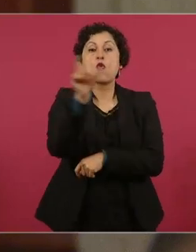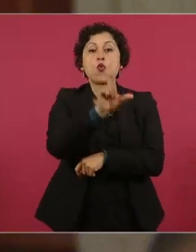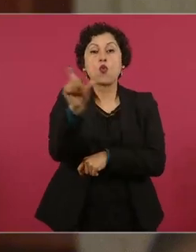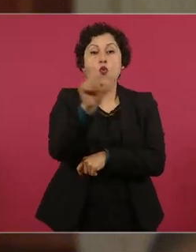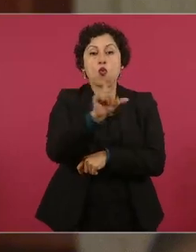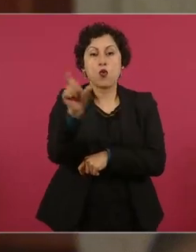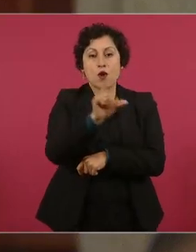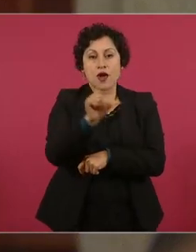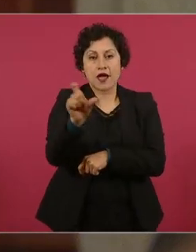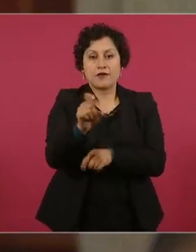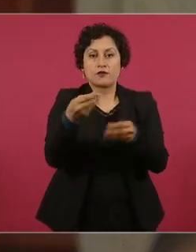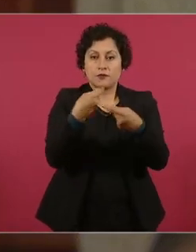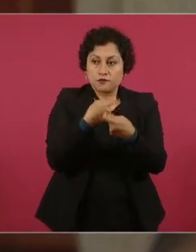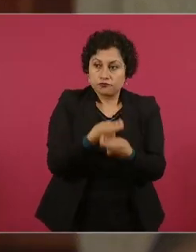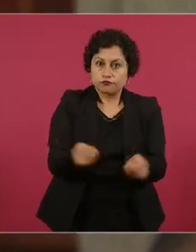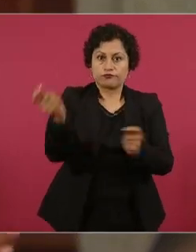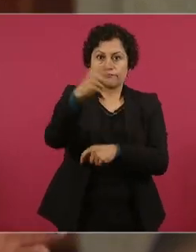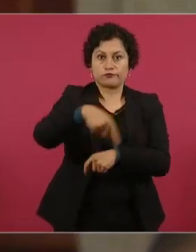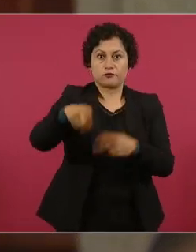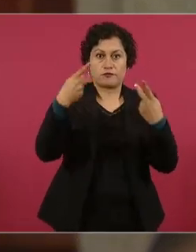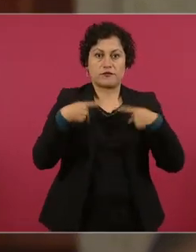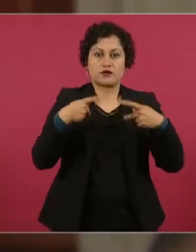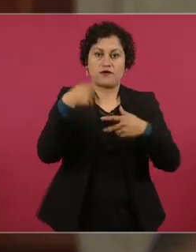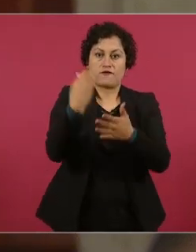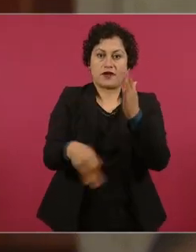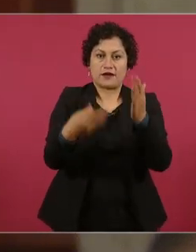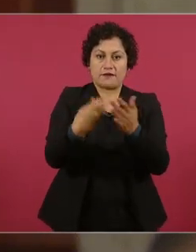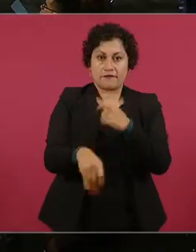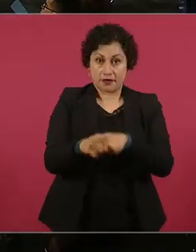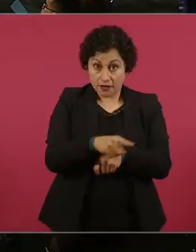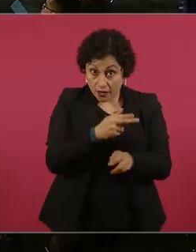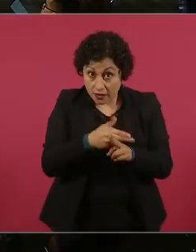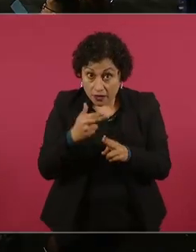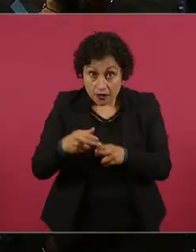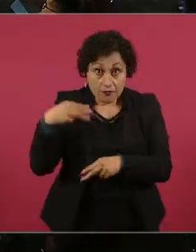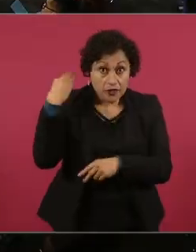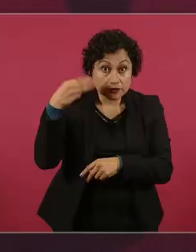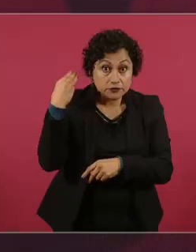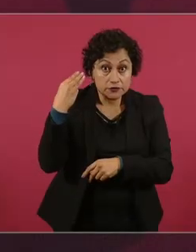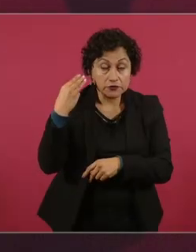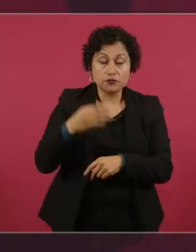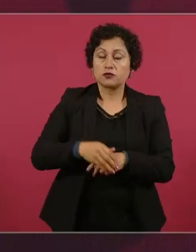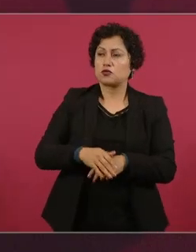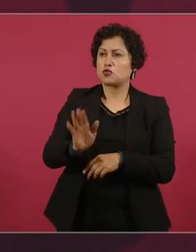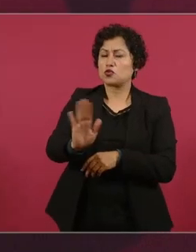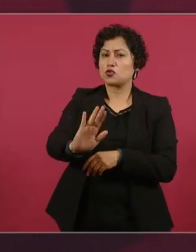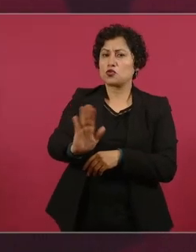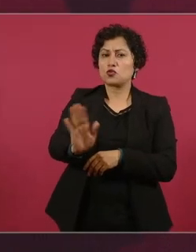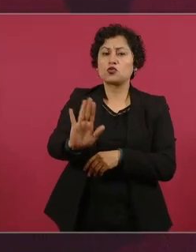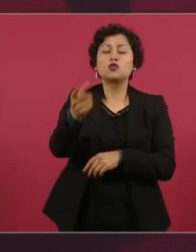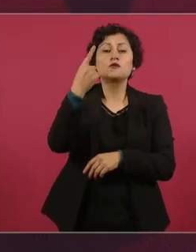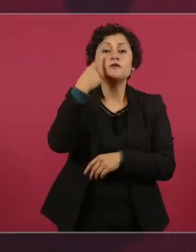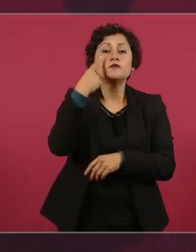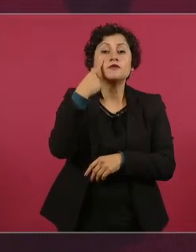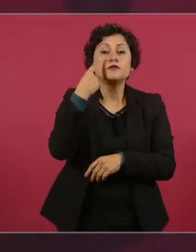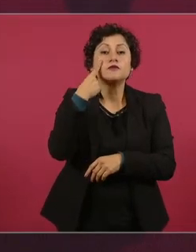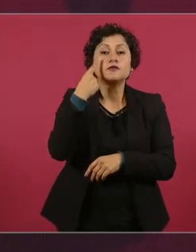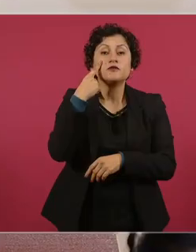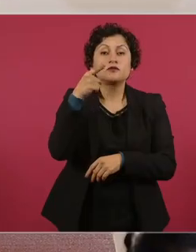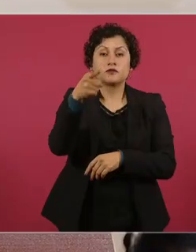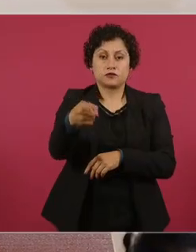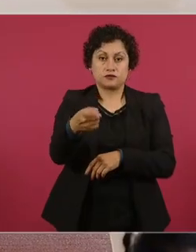medicamentos a estas personas, a estos pacientes, de aquí a marzo? Ya tienen… no, no, no. No nos vas a emplazar.